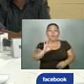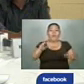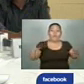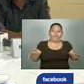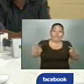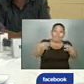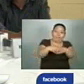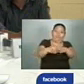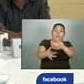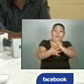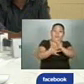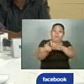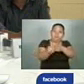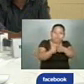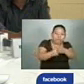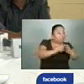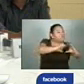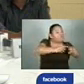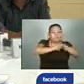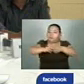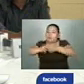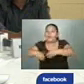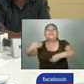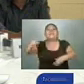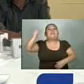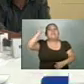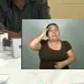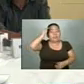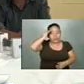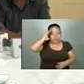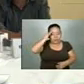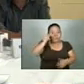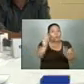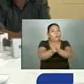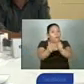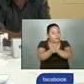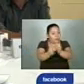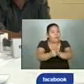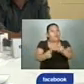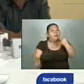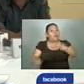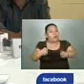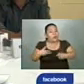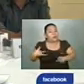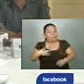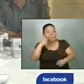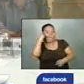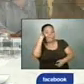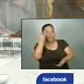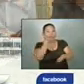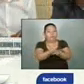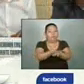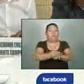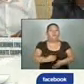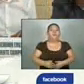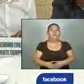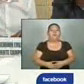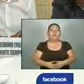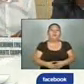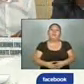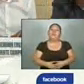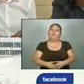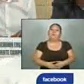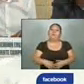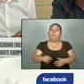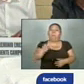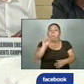la mesa técnica con los sectores que sabemos de dónde vienen los problemas y tenemos las posibles soluciones? Que va a haber una